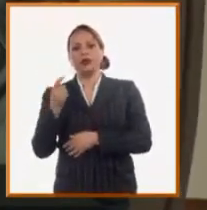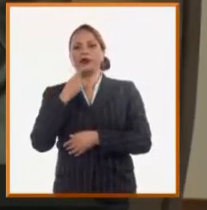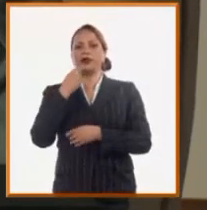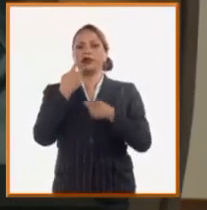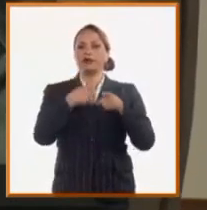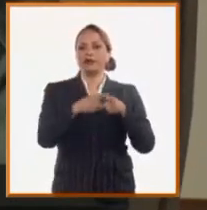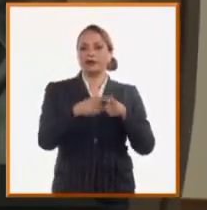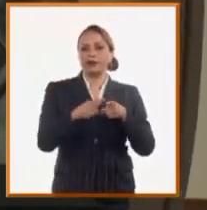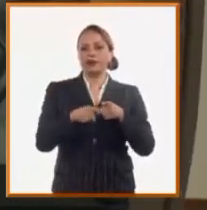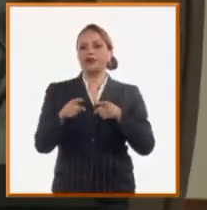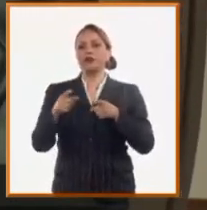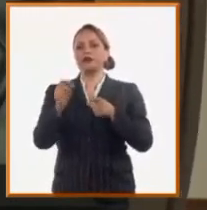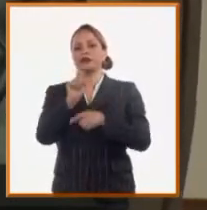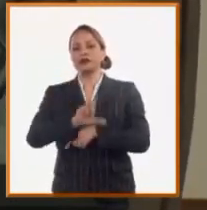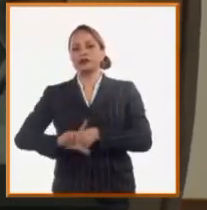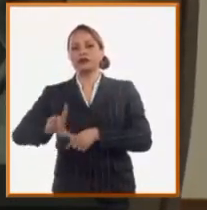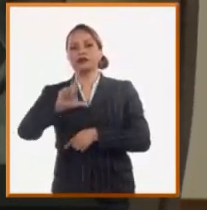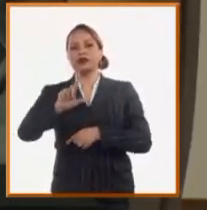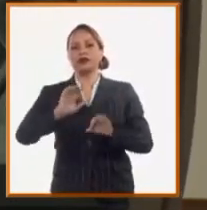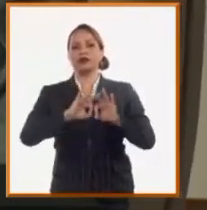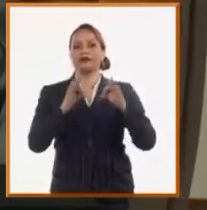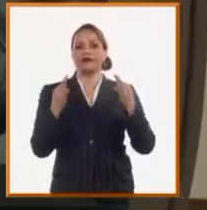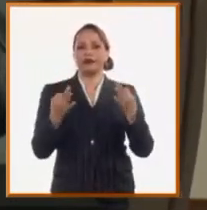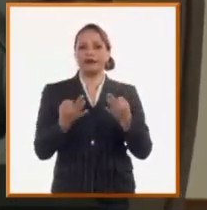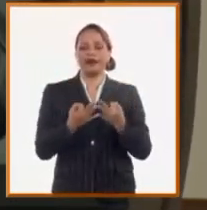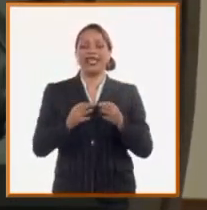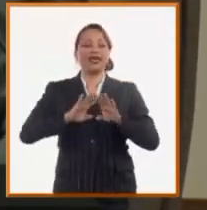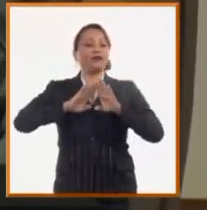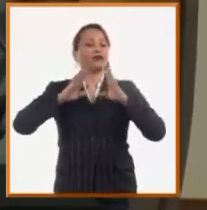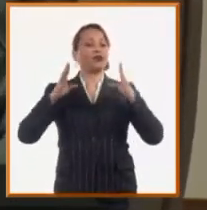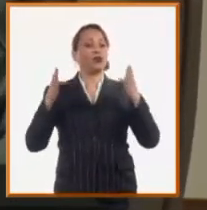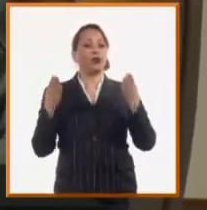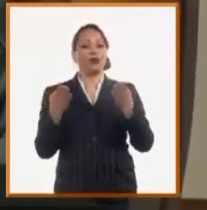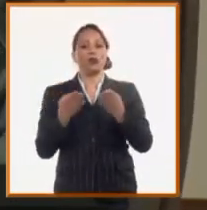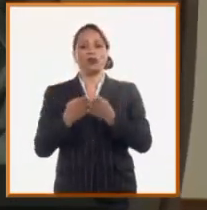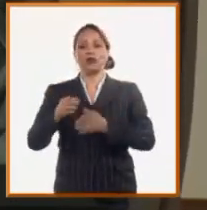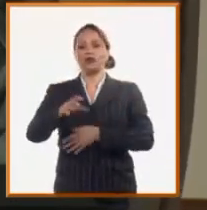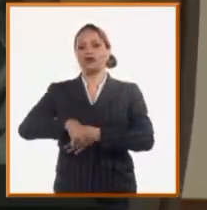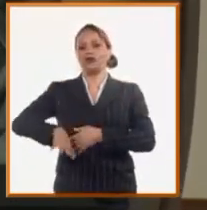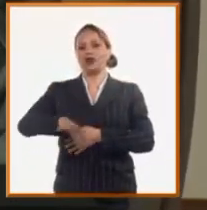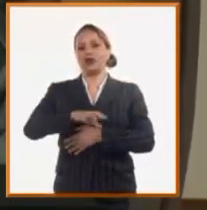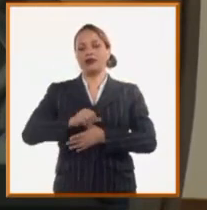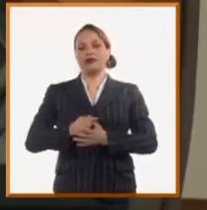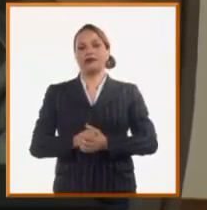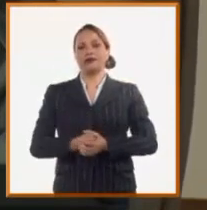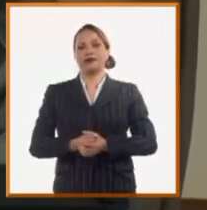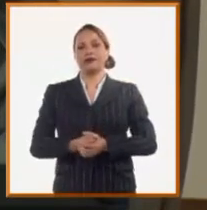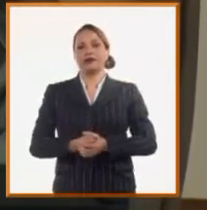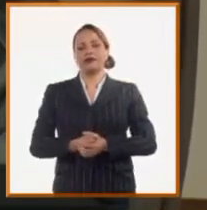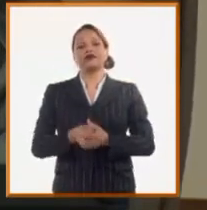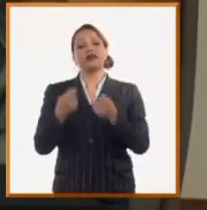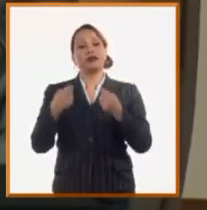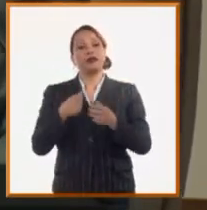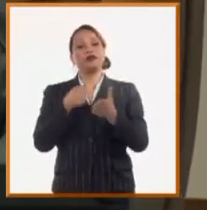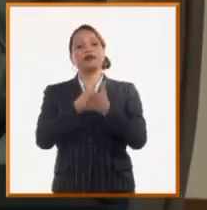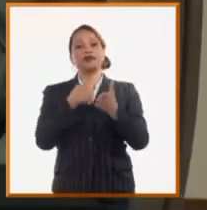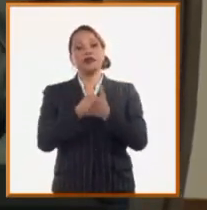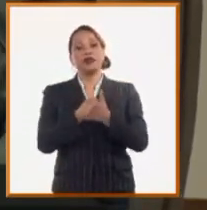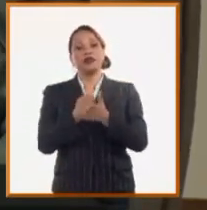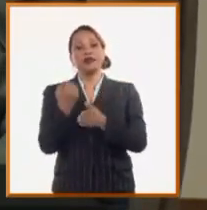ámbito social, en el ámbito familiar, están en todos los ámbitos de la sociedad. Tenemos también en medio de esto que enfrentarlas y